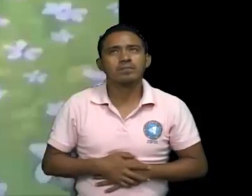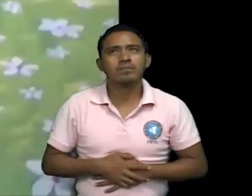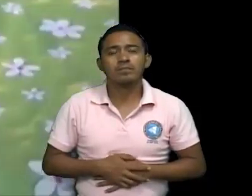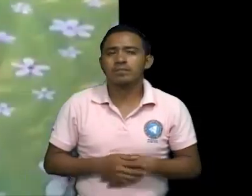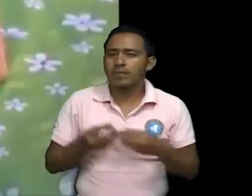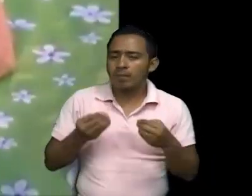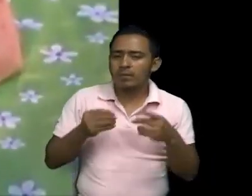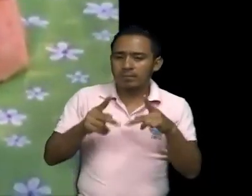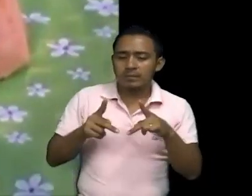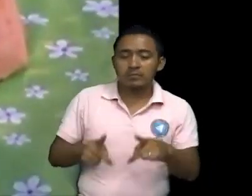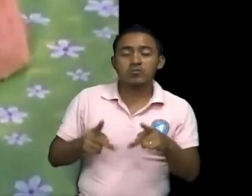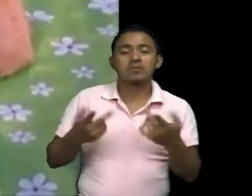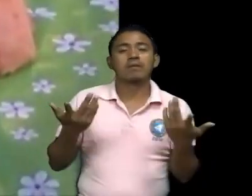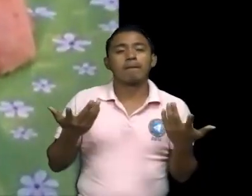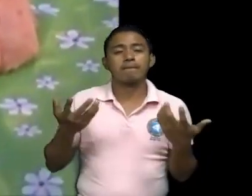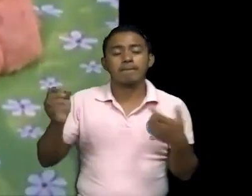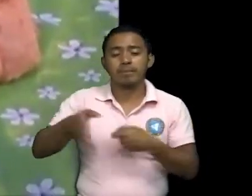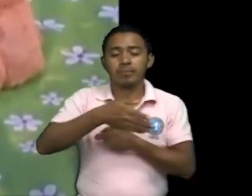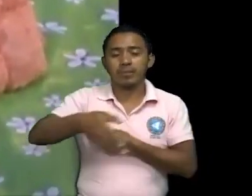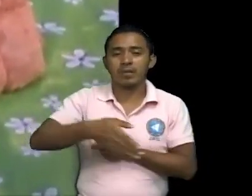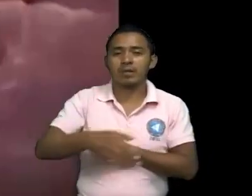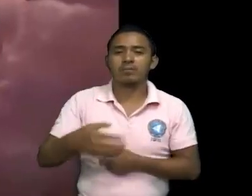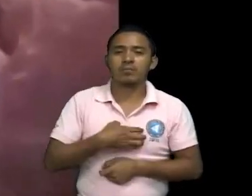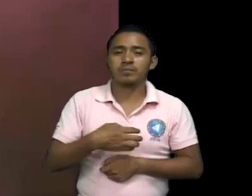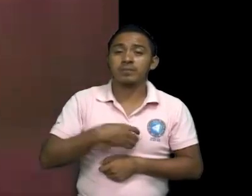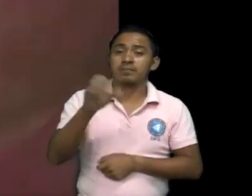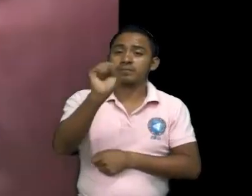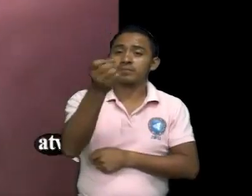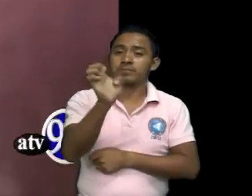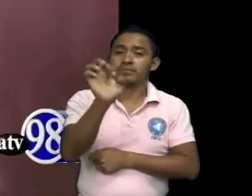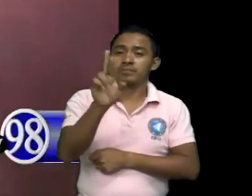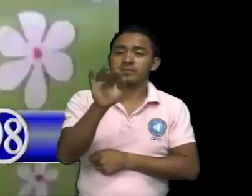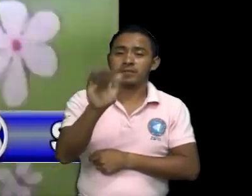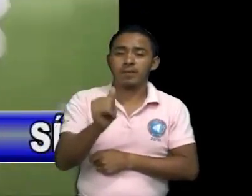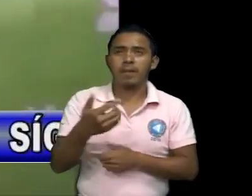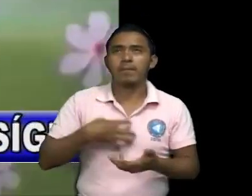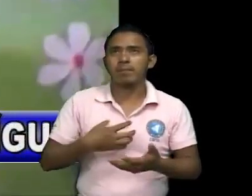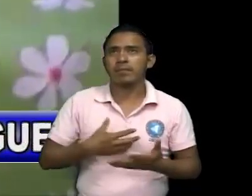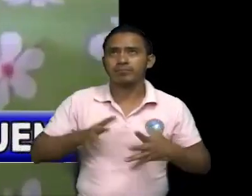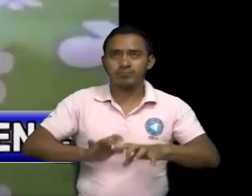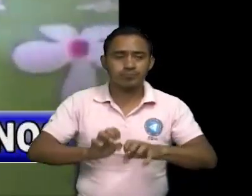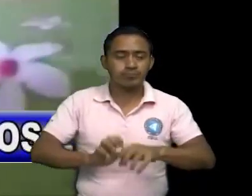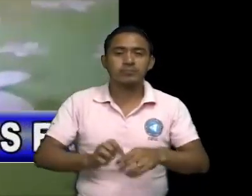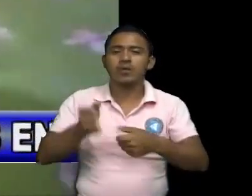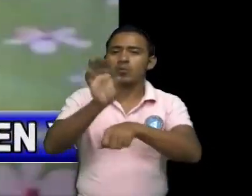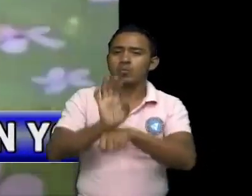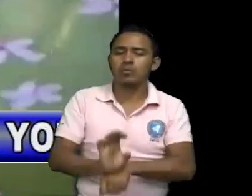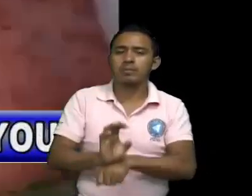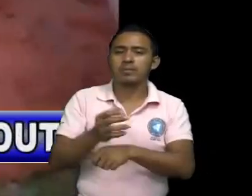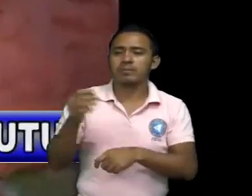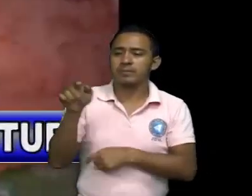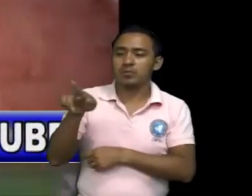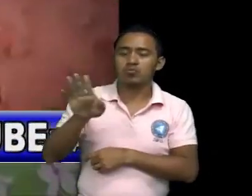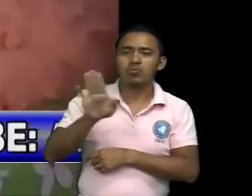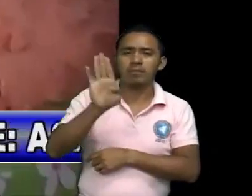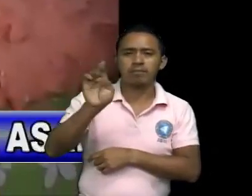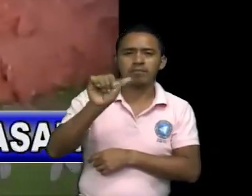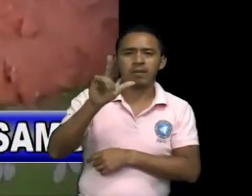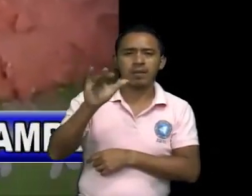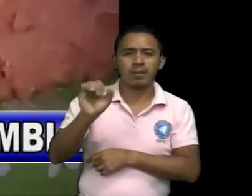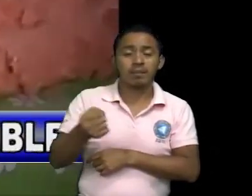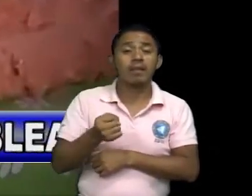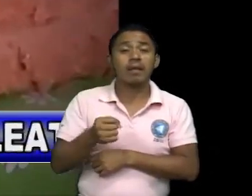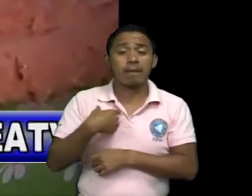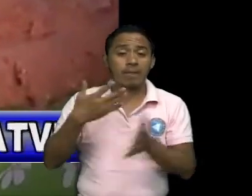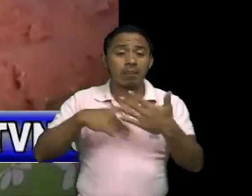Varios cocineros de la ciudad de Leskovac, Serbia, prepararon a mano la hamburguesa tradicional de los Balcanes, más grande del